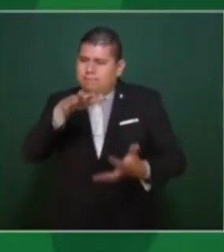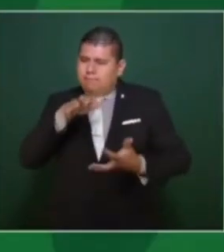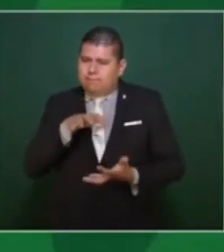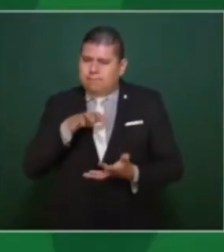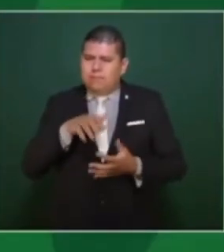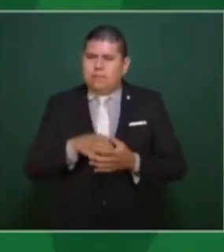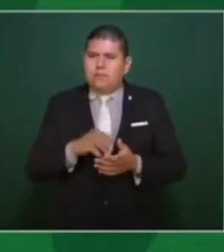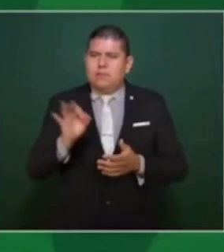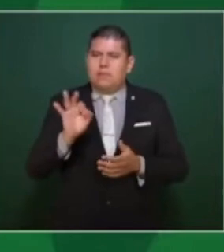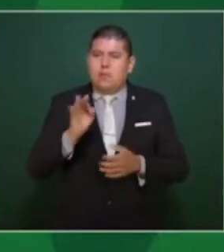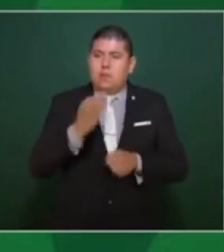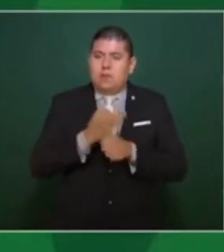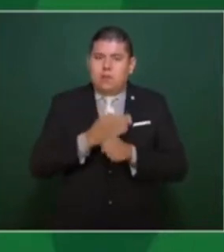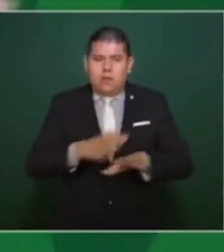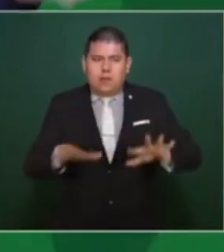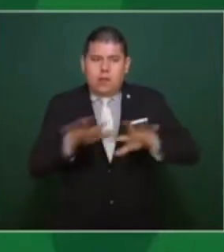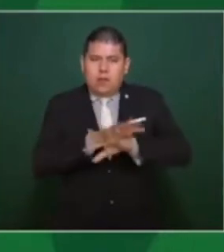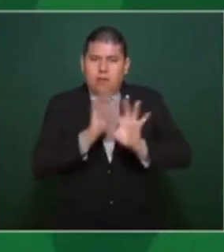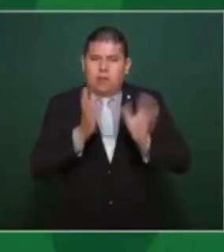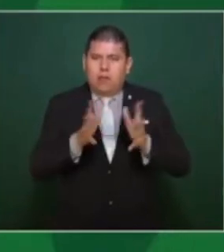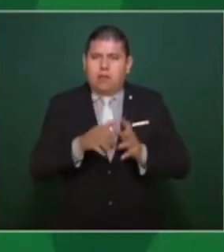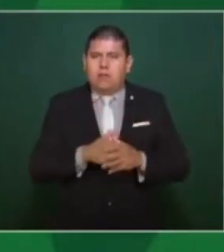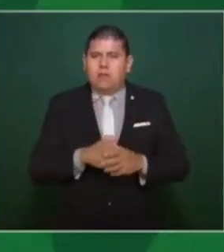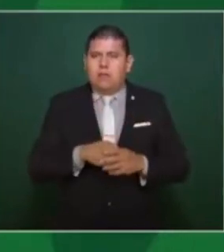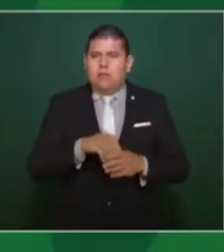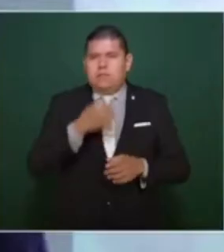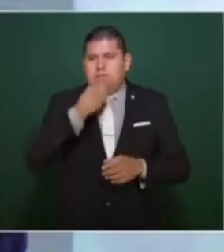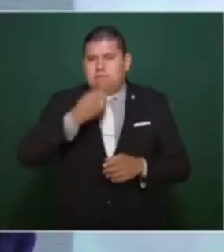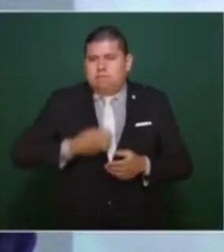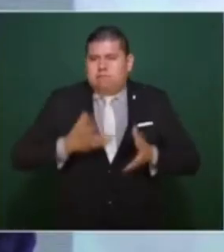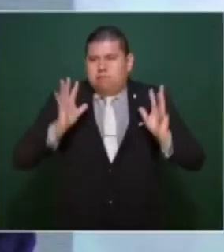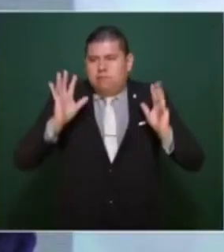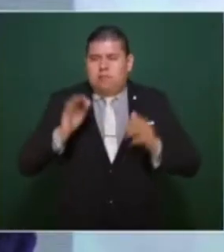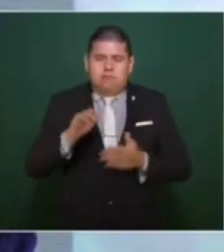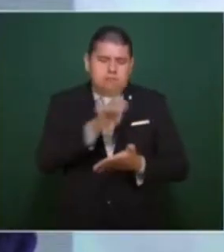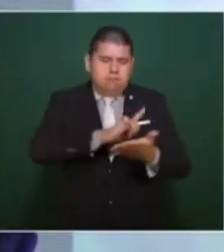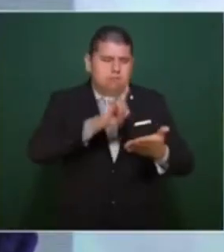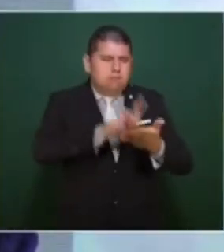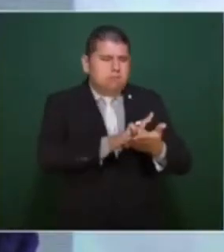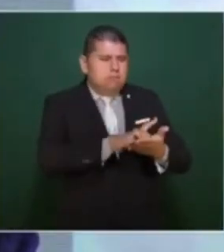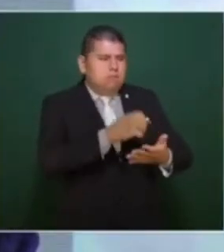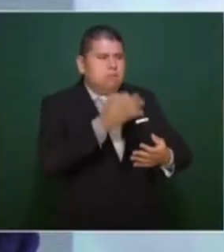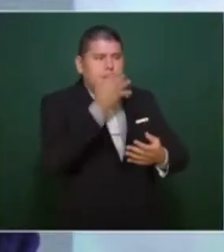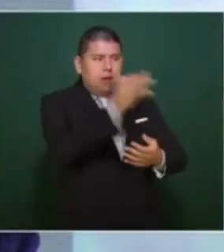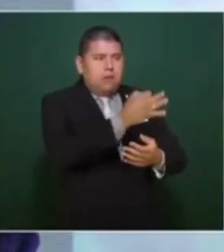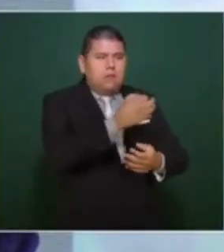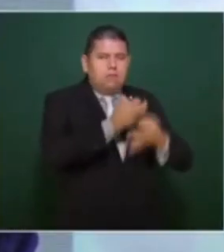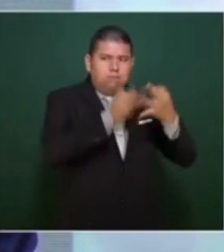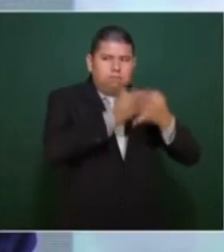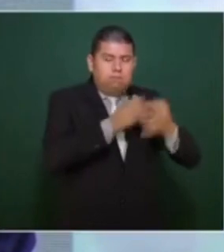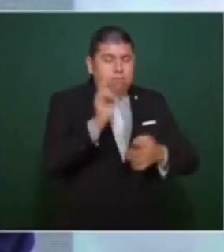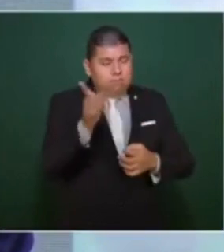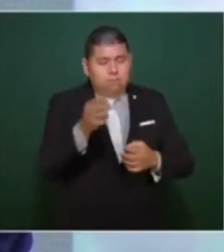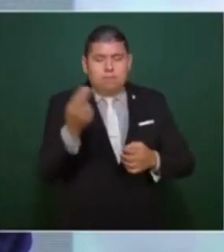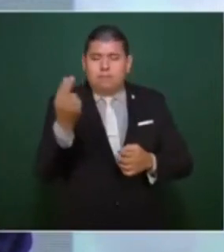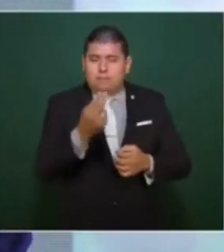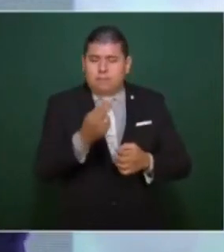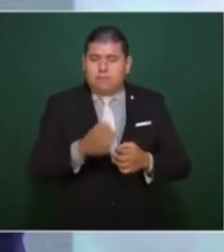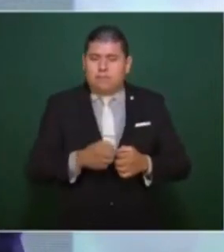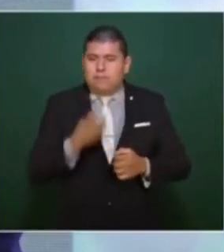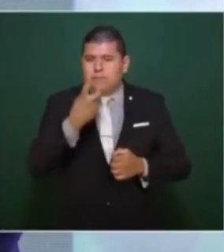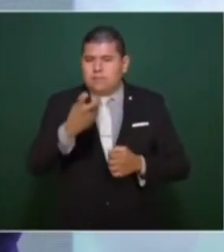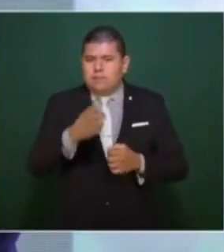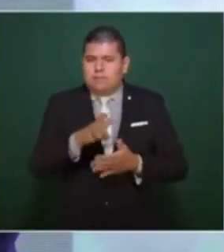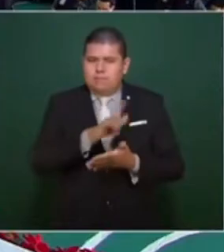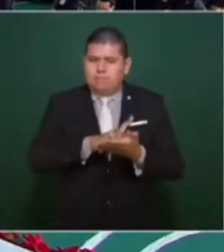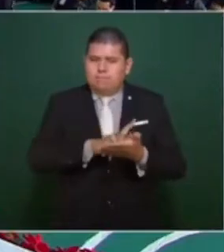de que ya son otros tiempos, pues ni modo, hay que presentar las denuncias para recuperarlo por la